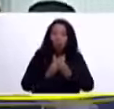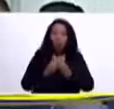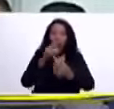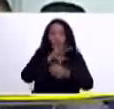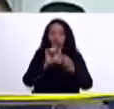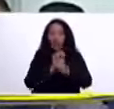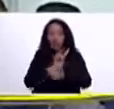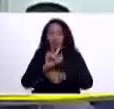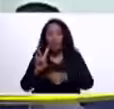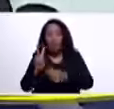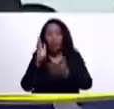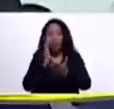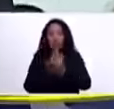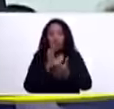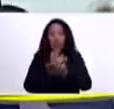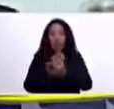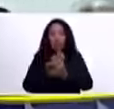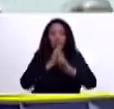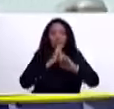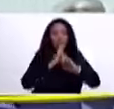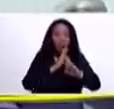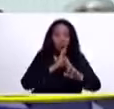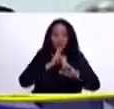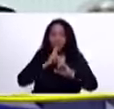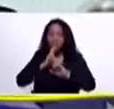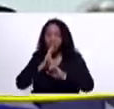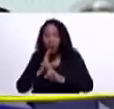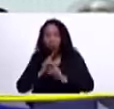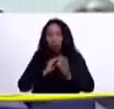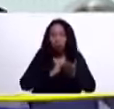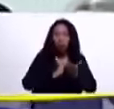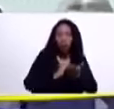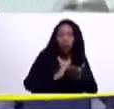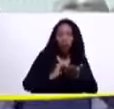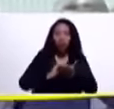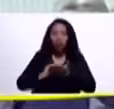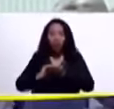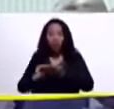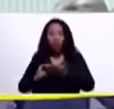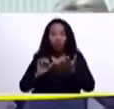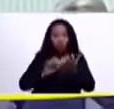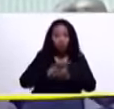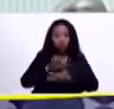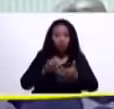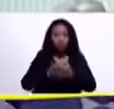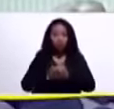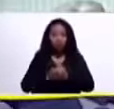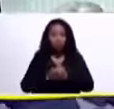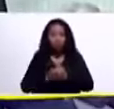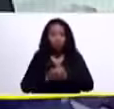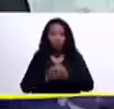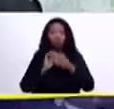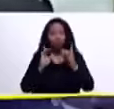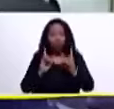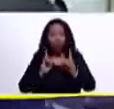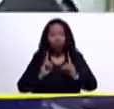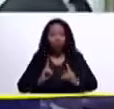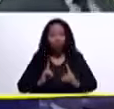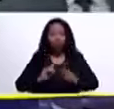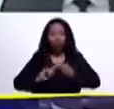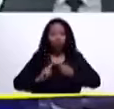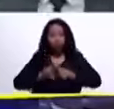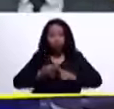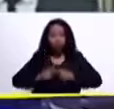la vicepresidenta siempre responde, está al tanto de todas las, por lo menos las decisiones o las cosas que